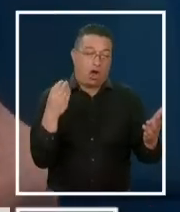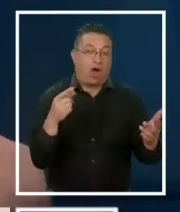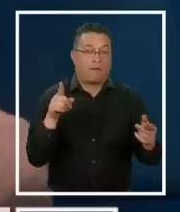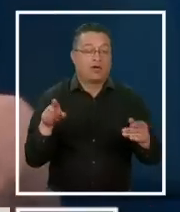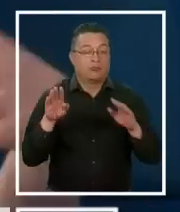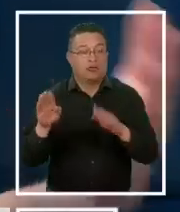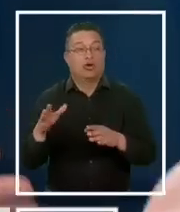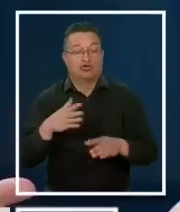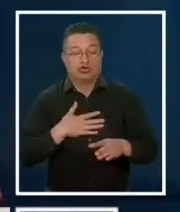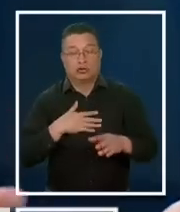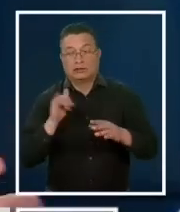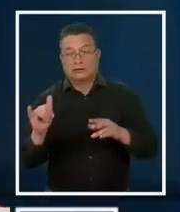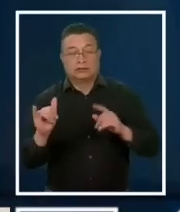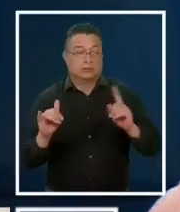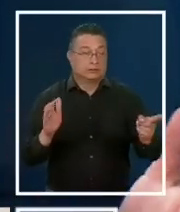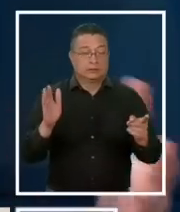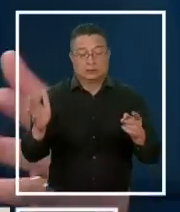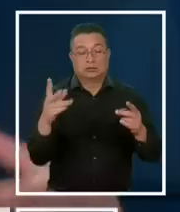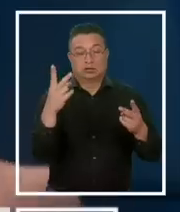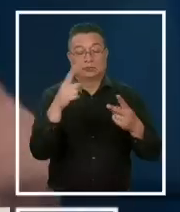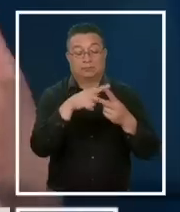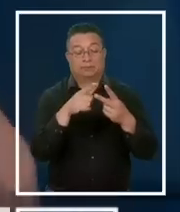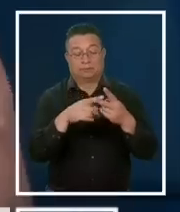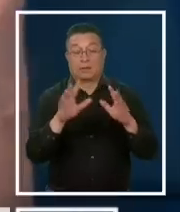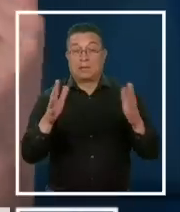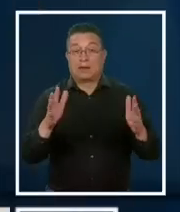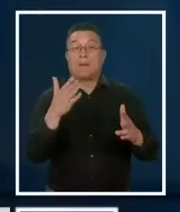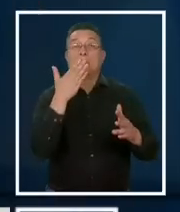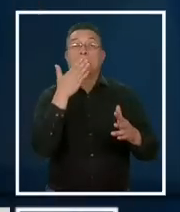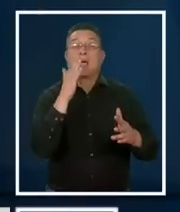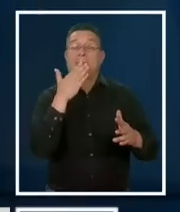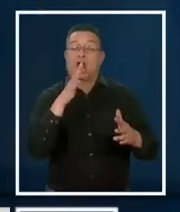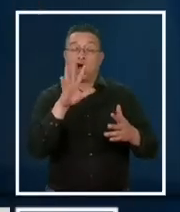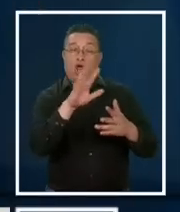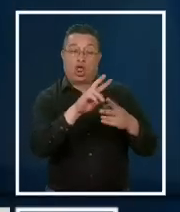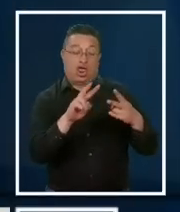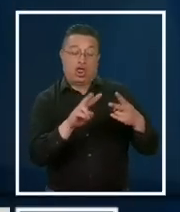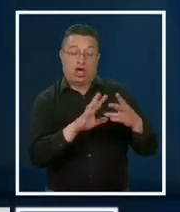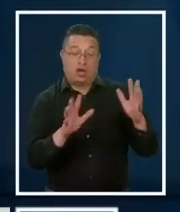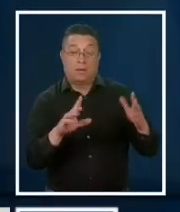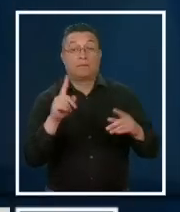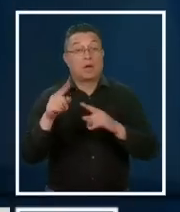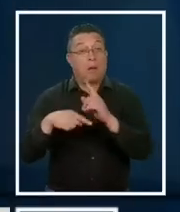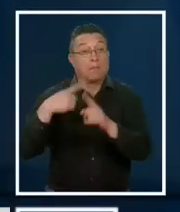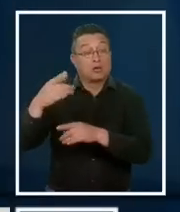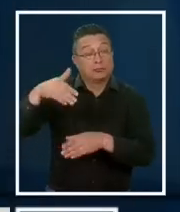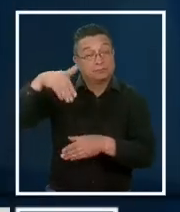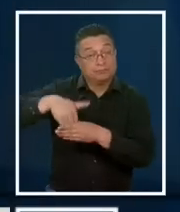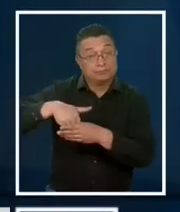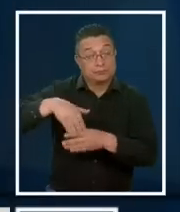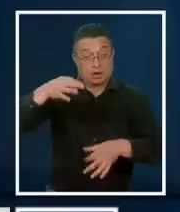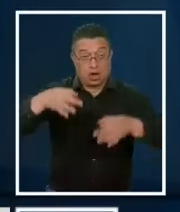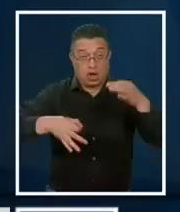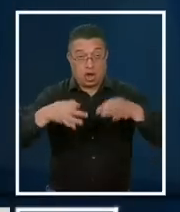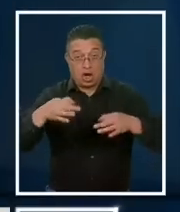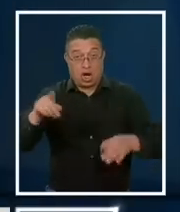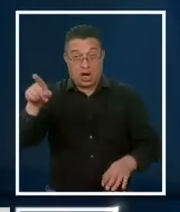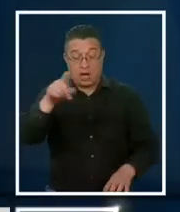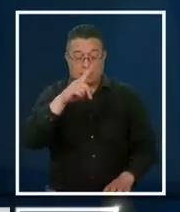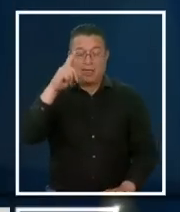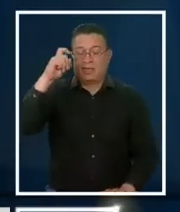dirían ustedes pero entre los dos digamos que son los que parecen tener las mejores condiciones entonces la próxima elección de la corte va a ser súper compleja